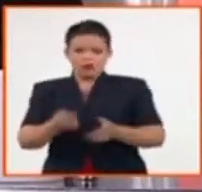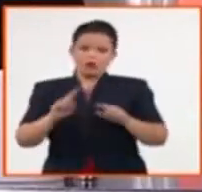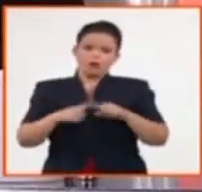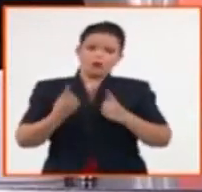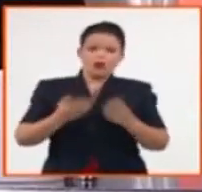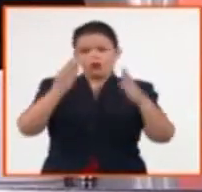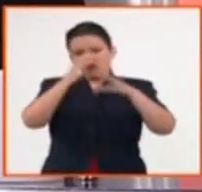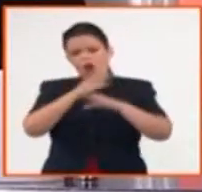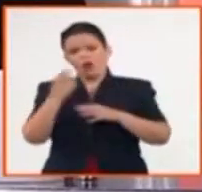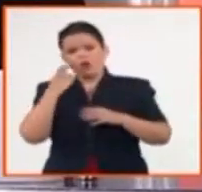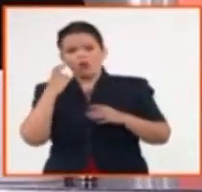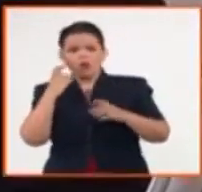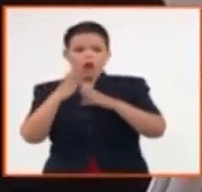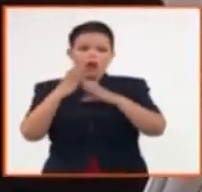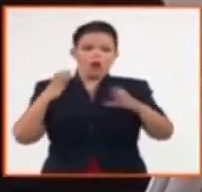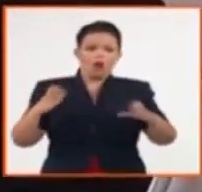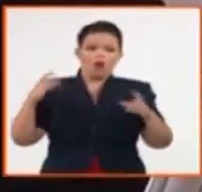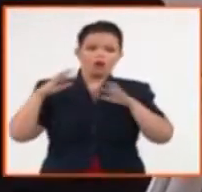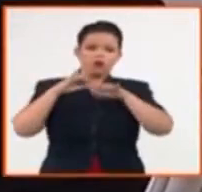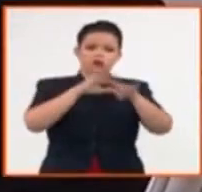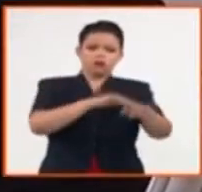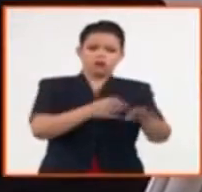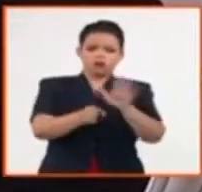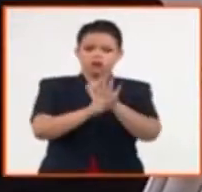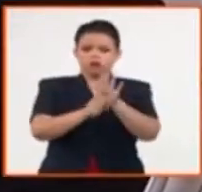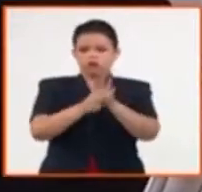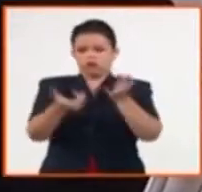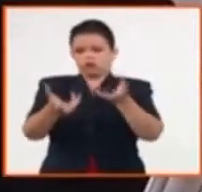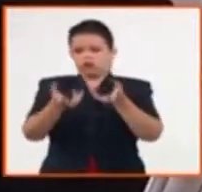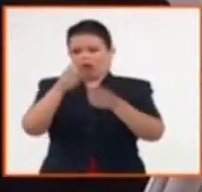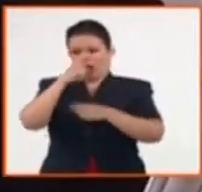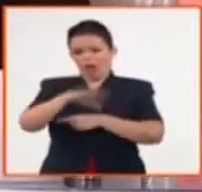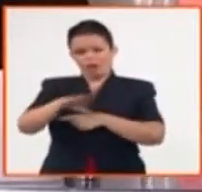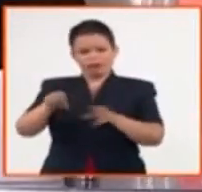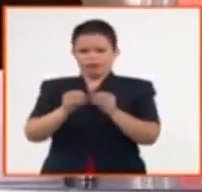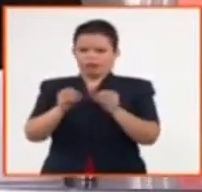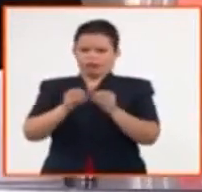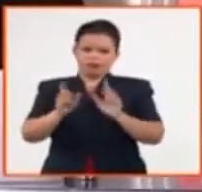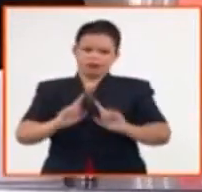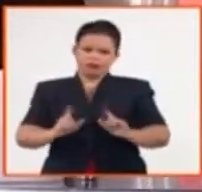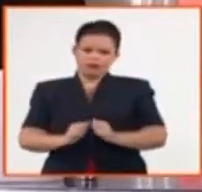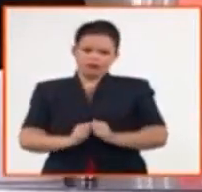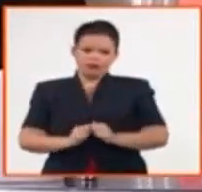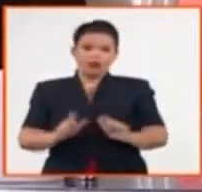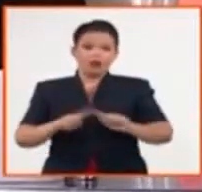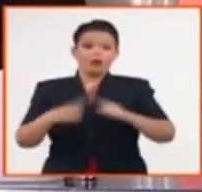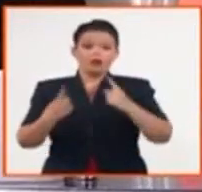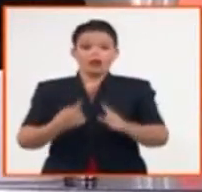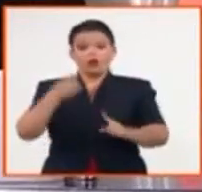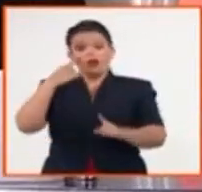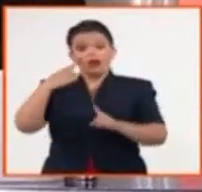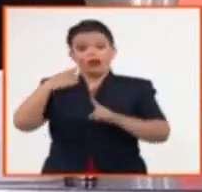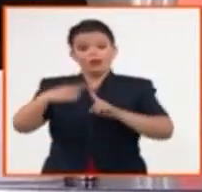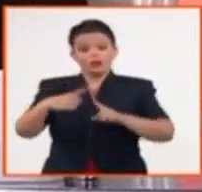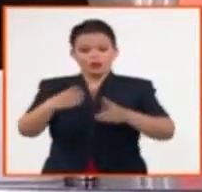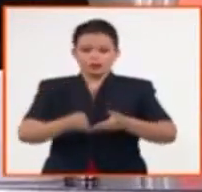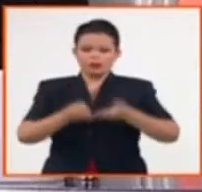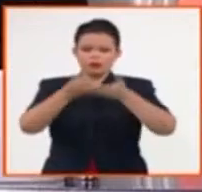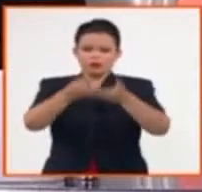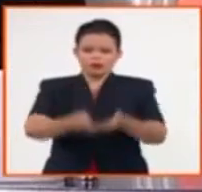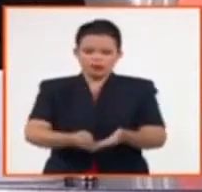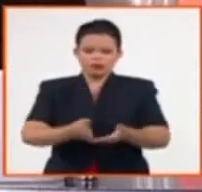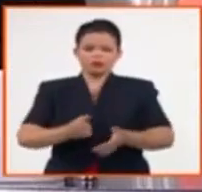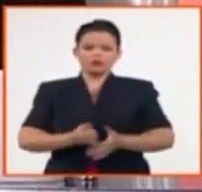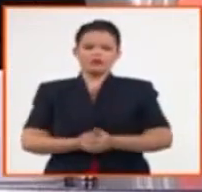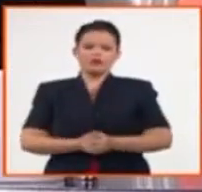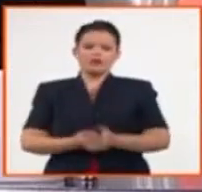ampliando. Hay que tener refrigeración, hay que tener todas las condiciones. Para poder garantizar todo lo más que se pueda acercar a la población, a sus